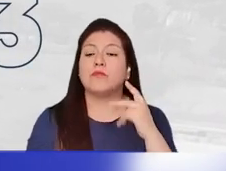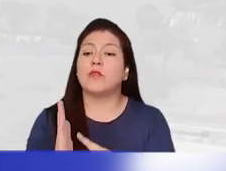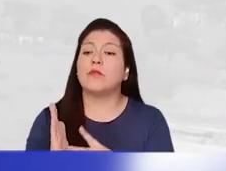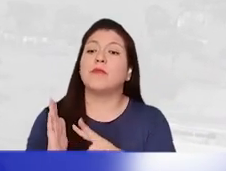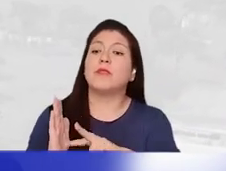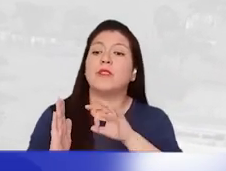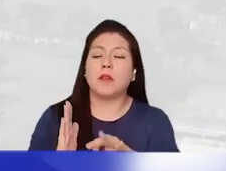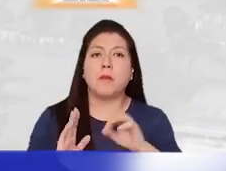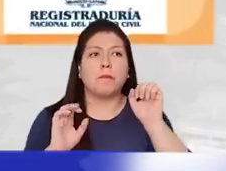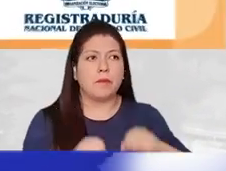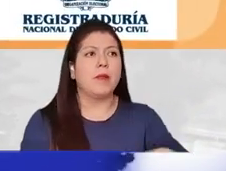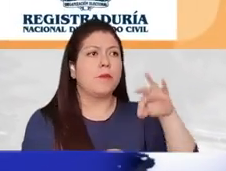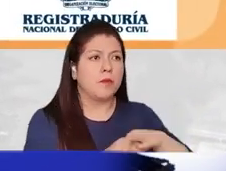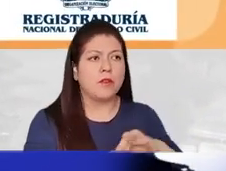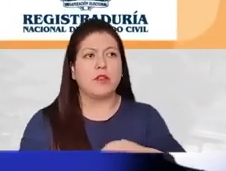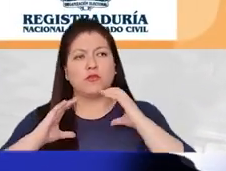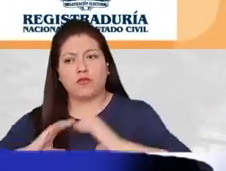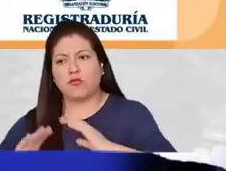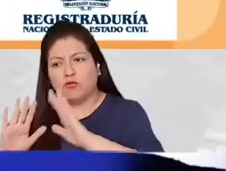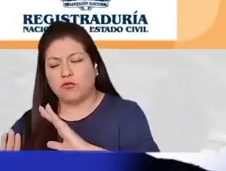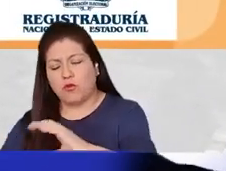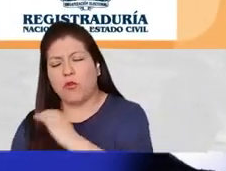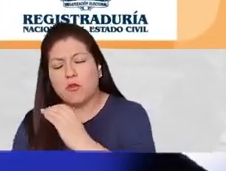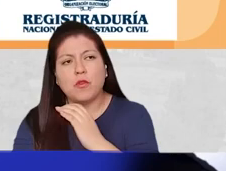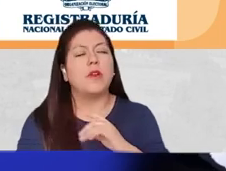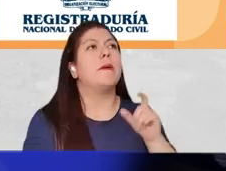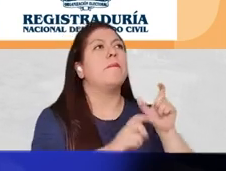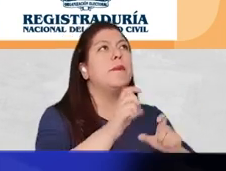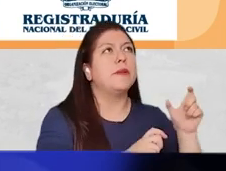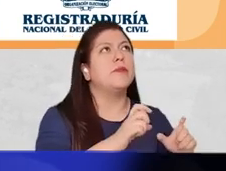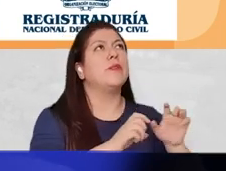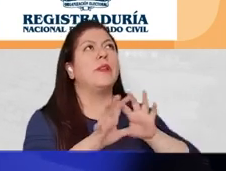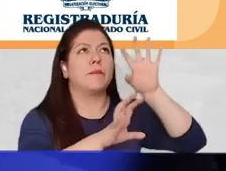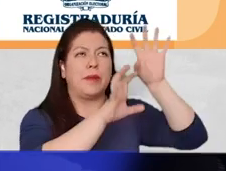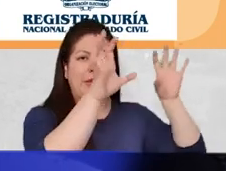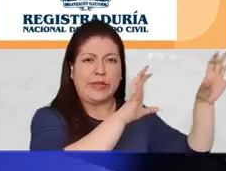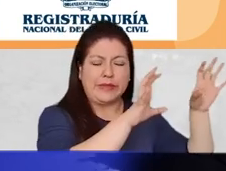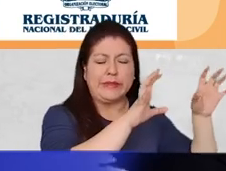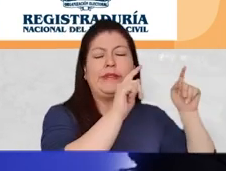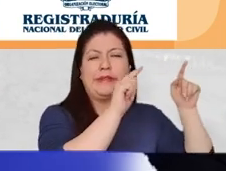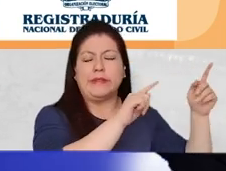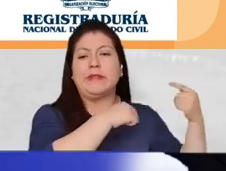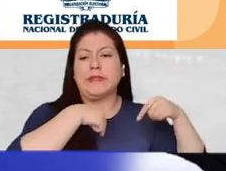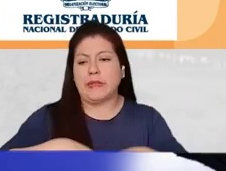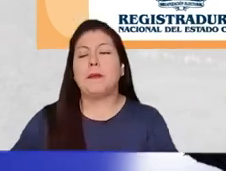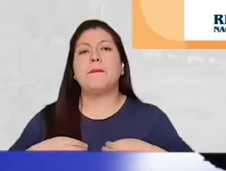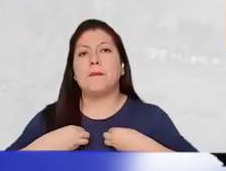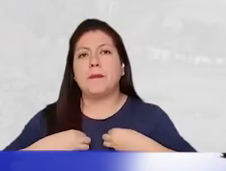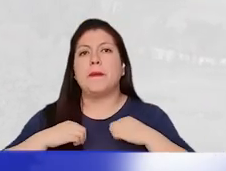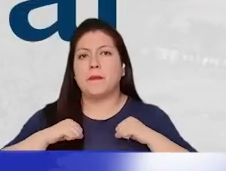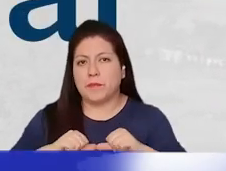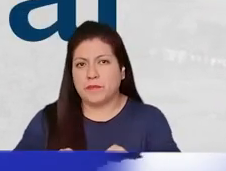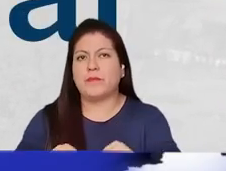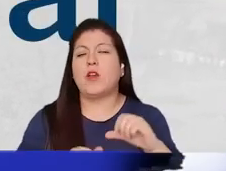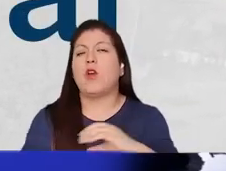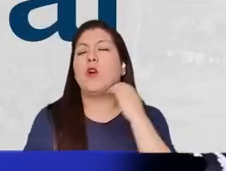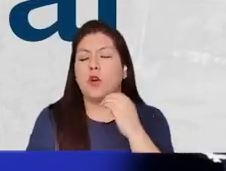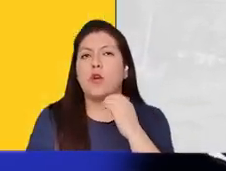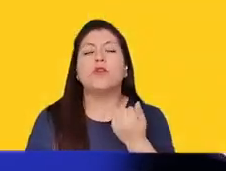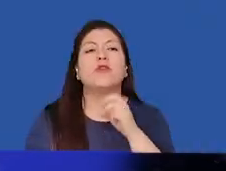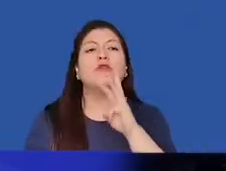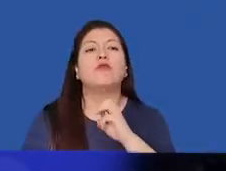2023 podrán votar los colombianos y los extranjeros residentes en Colombia mayores de 18 años que estén habilitados en el censo